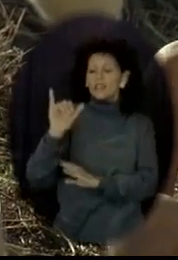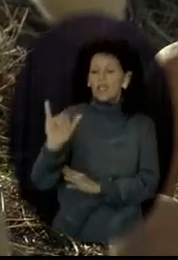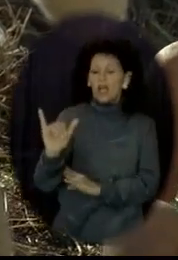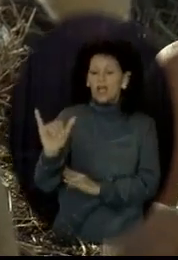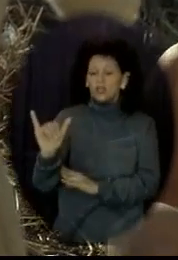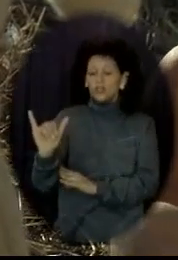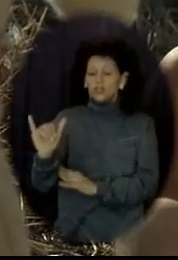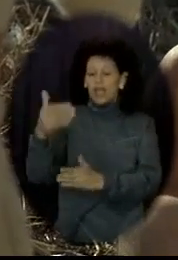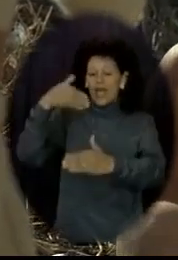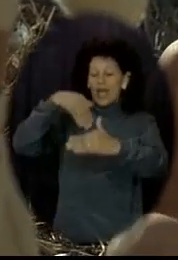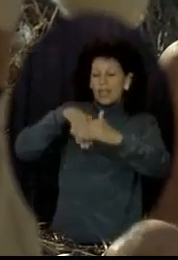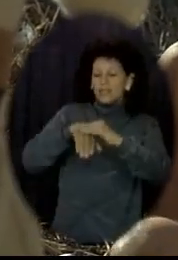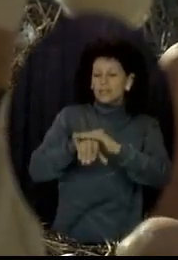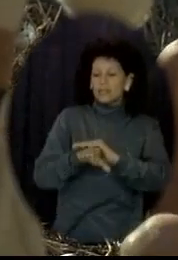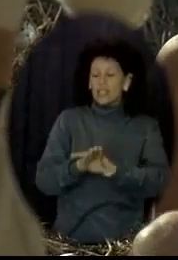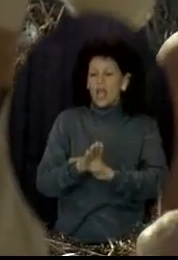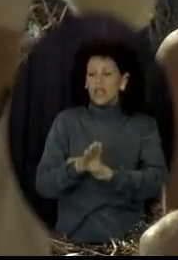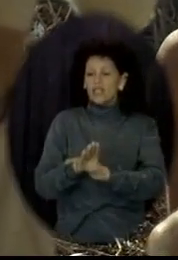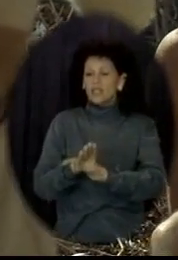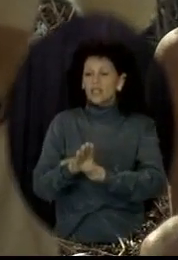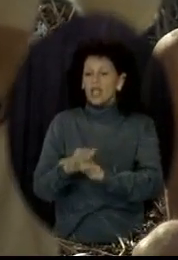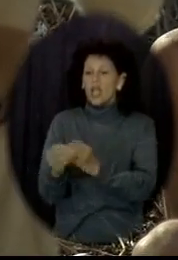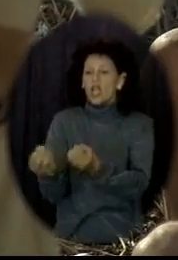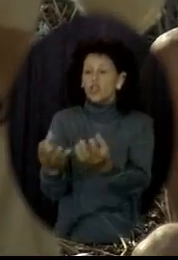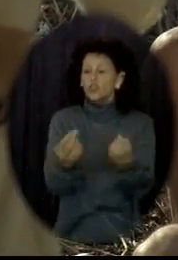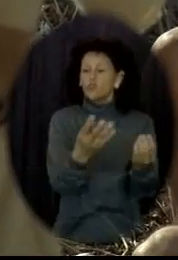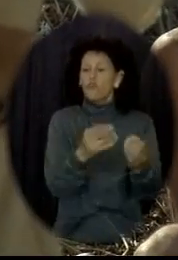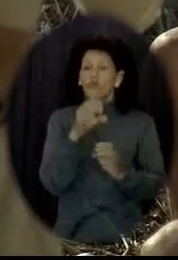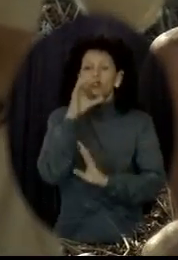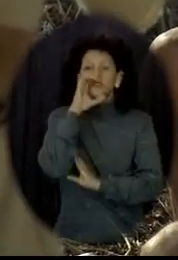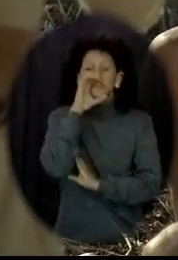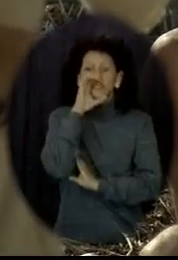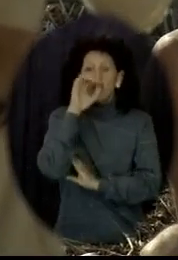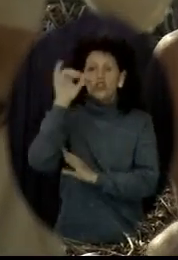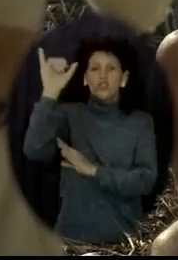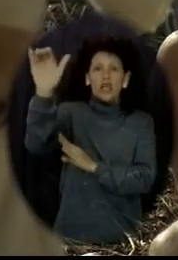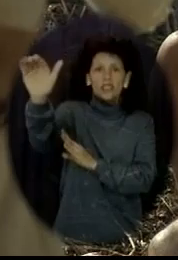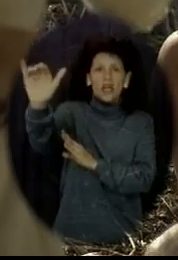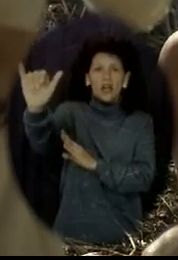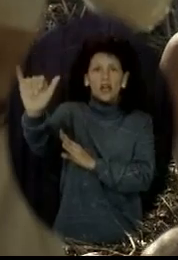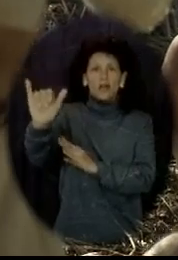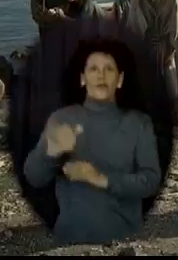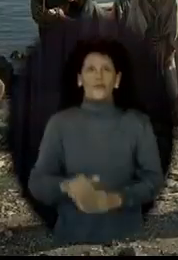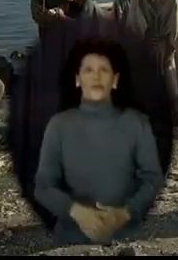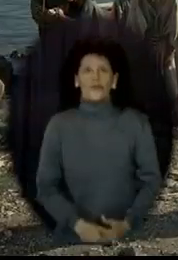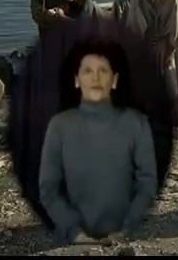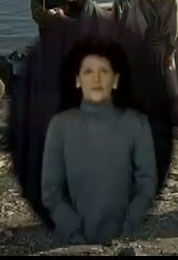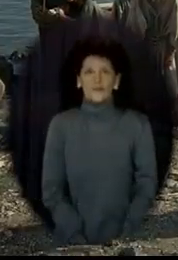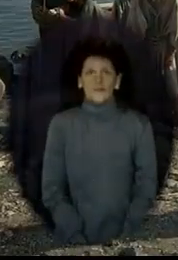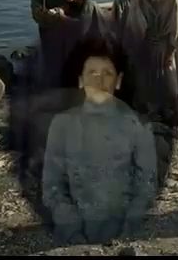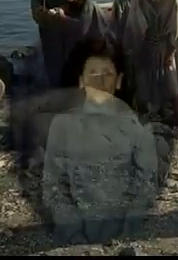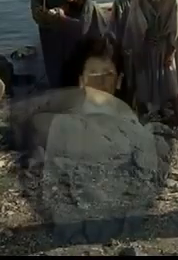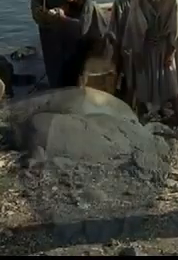Déjanos entrar en el hato de los cerdos.